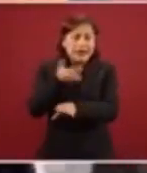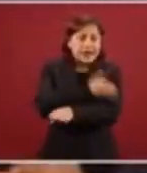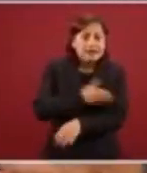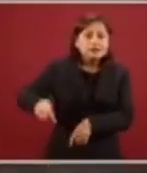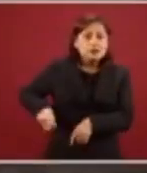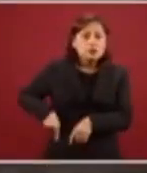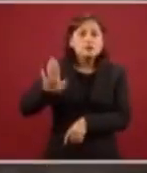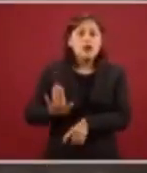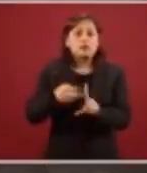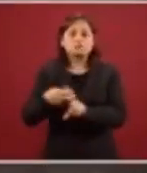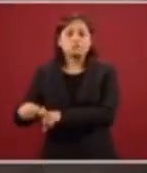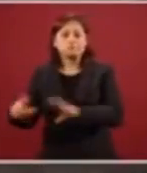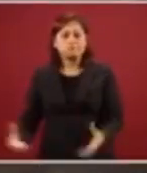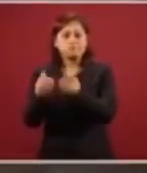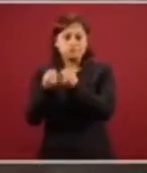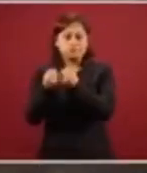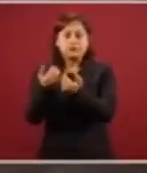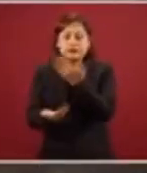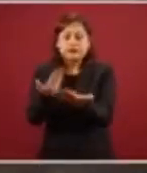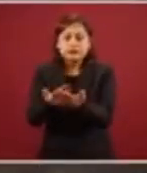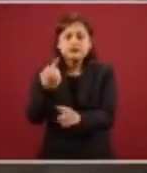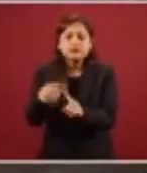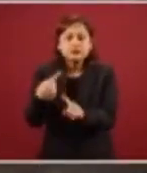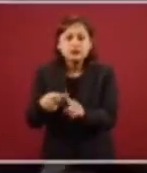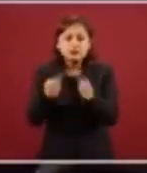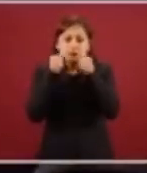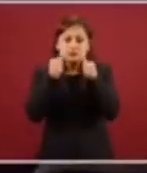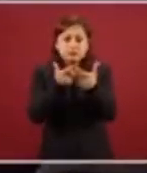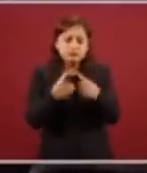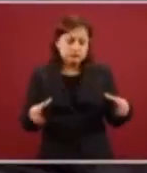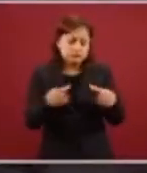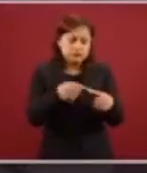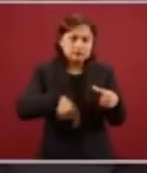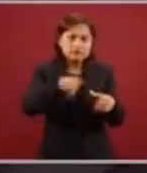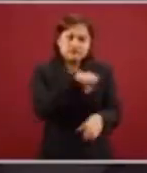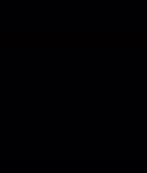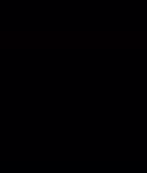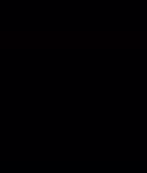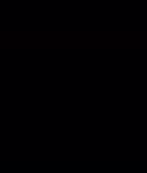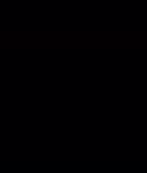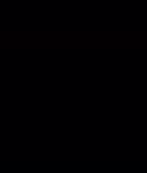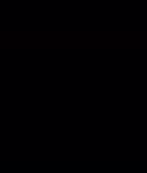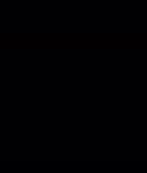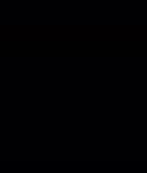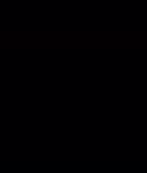gobierno estaba secuestrado. Estaba al servicio de una pandilla de rufianes.